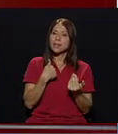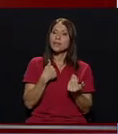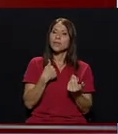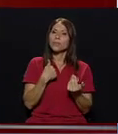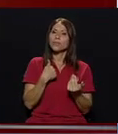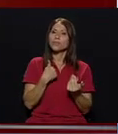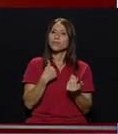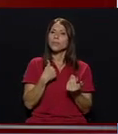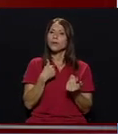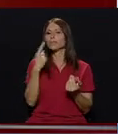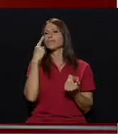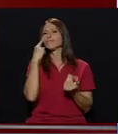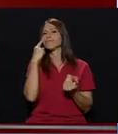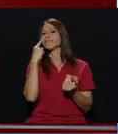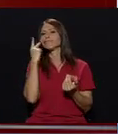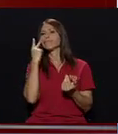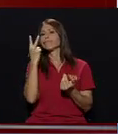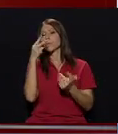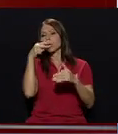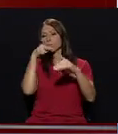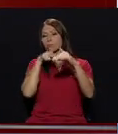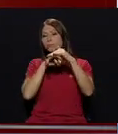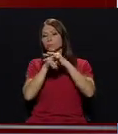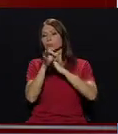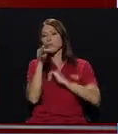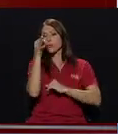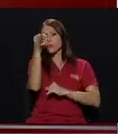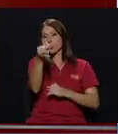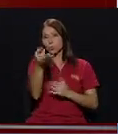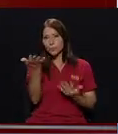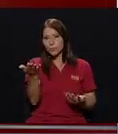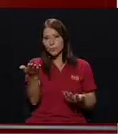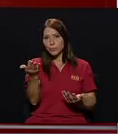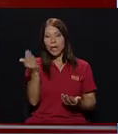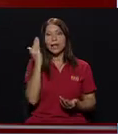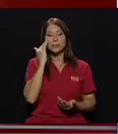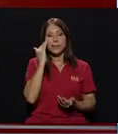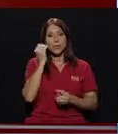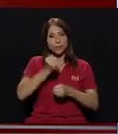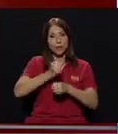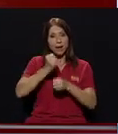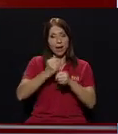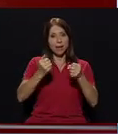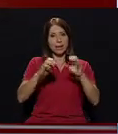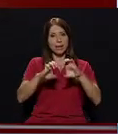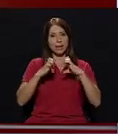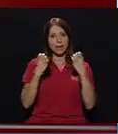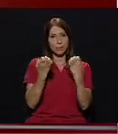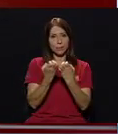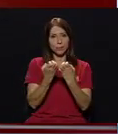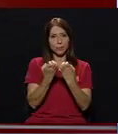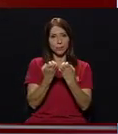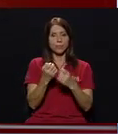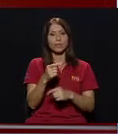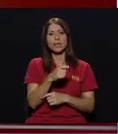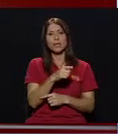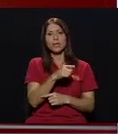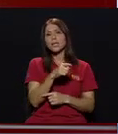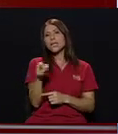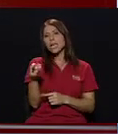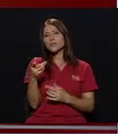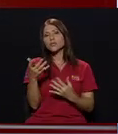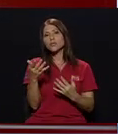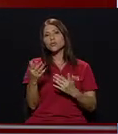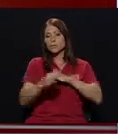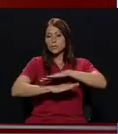trabajar en equipo, y esos han sido los pilares fundamentales para el crecimiento de ellas, ¿verdad? Nosotros